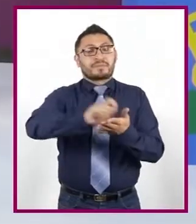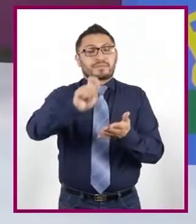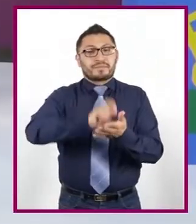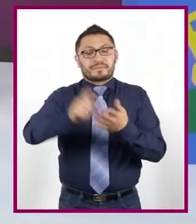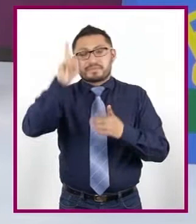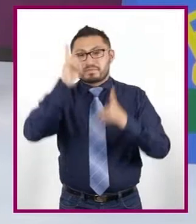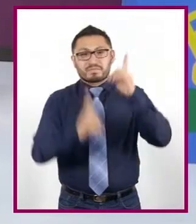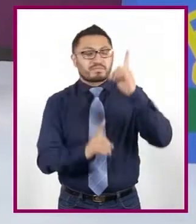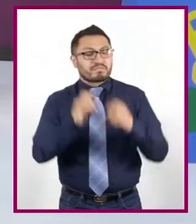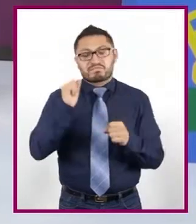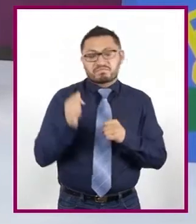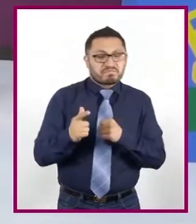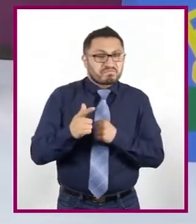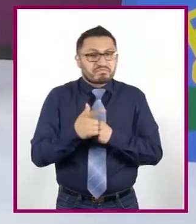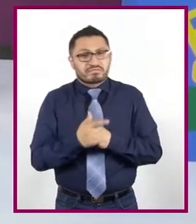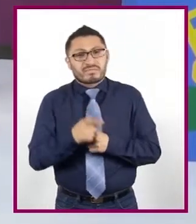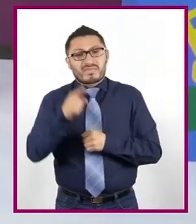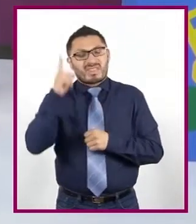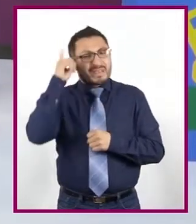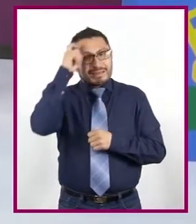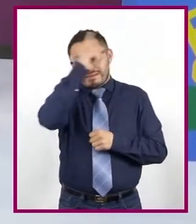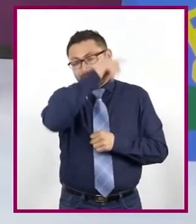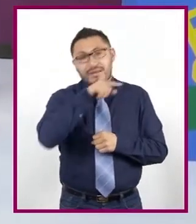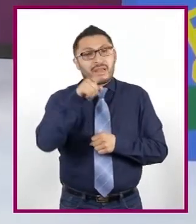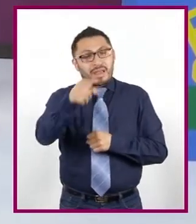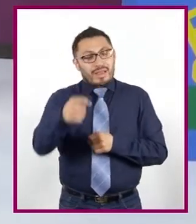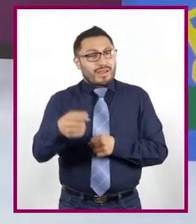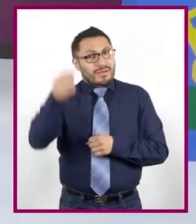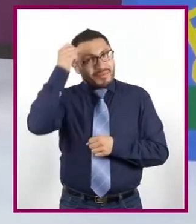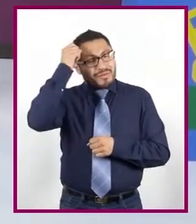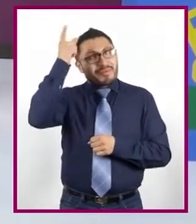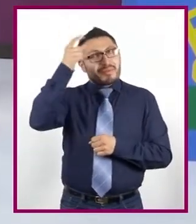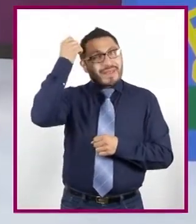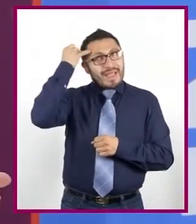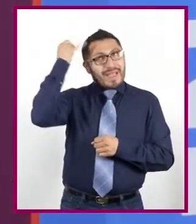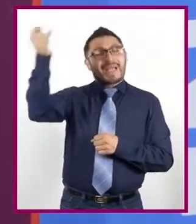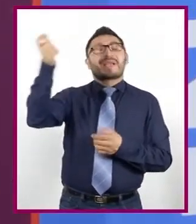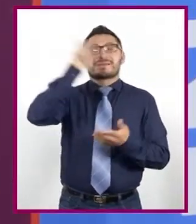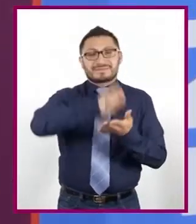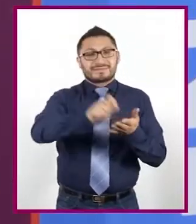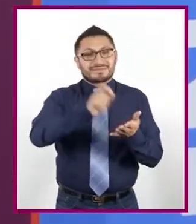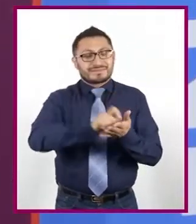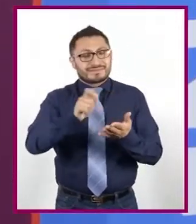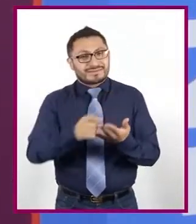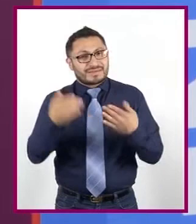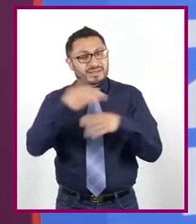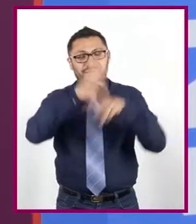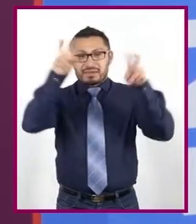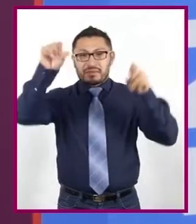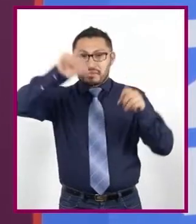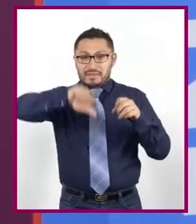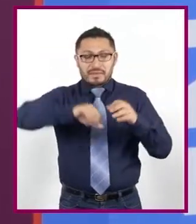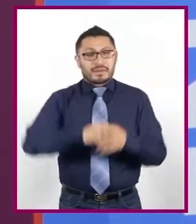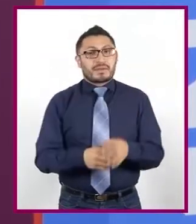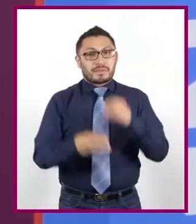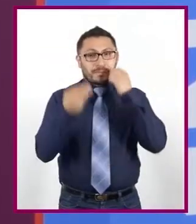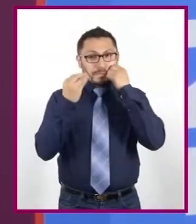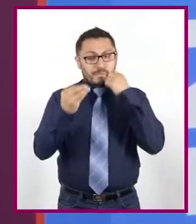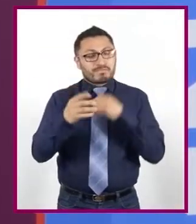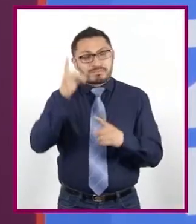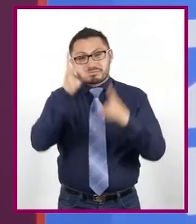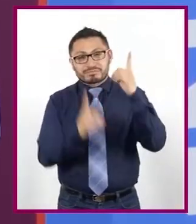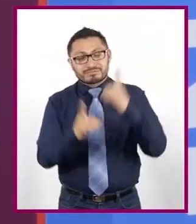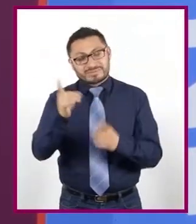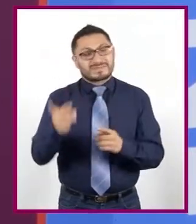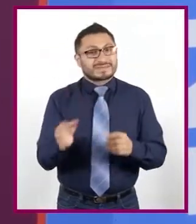las dudas, inquietudes o dificultades que surjan durante la exposición de los planteamientos que veremos. Muchas de las dudas